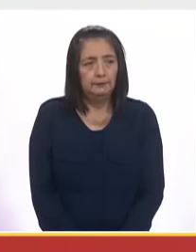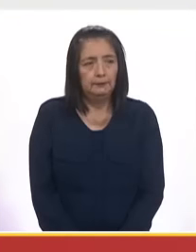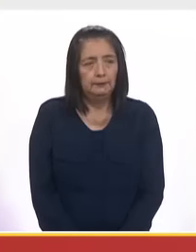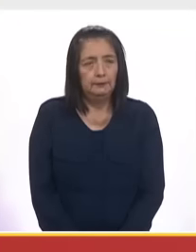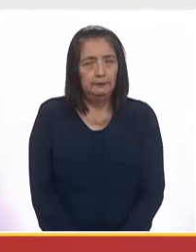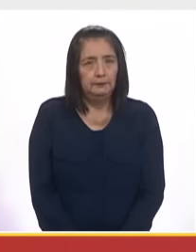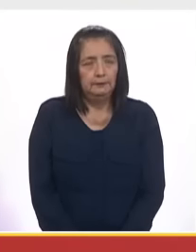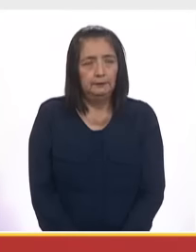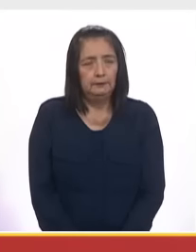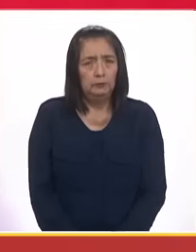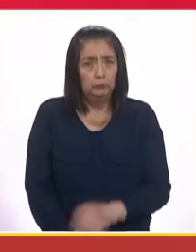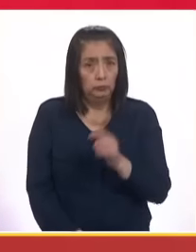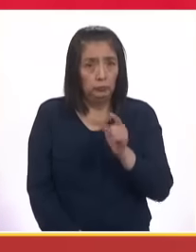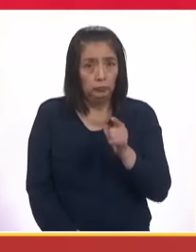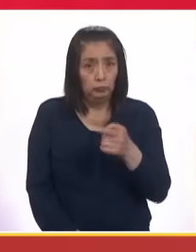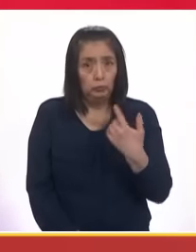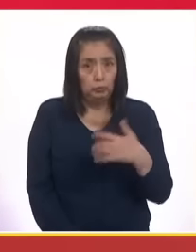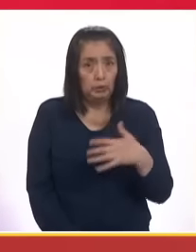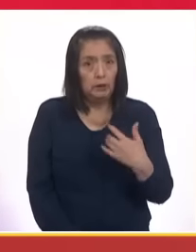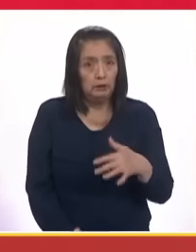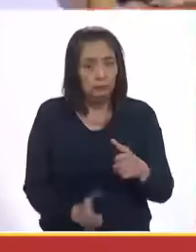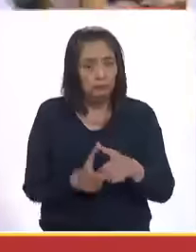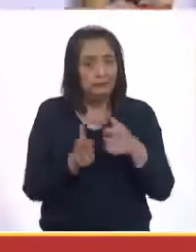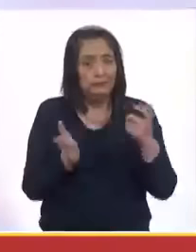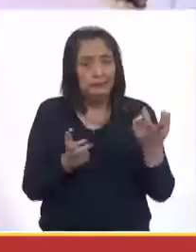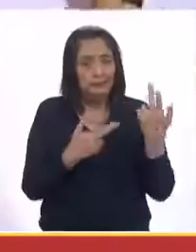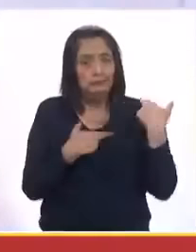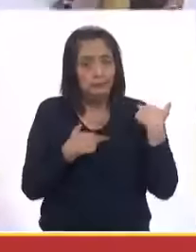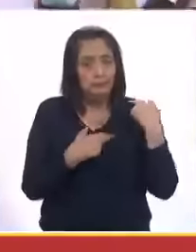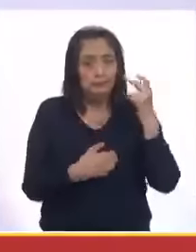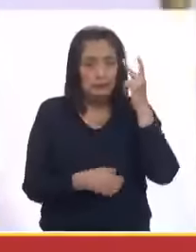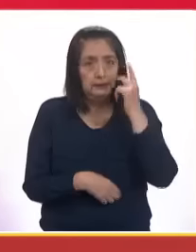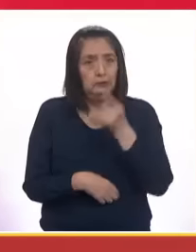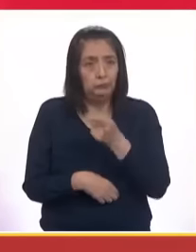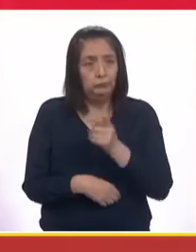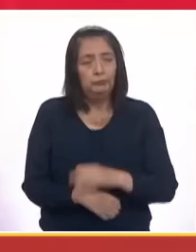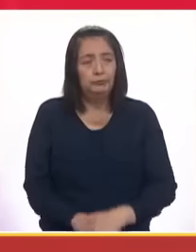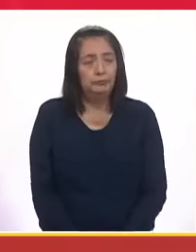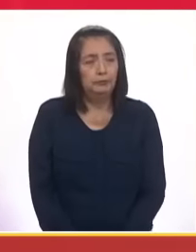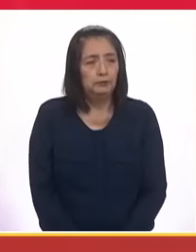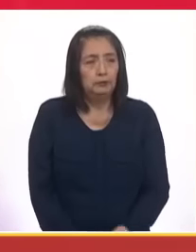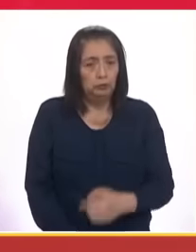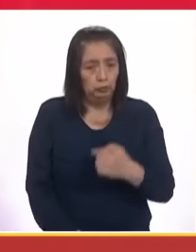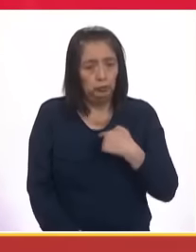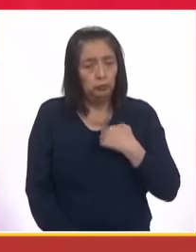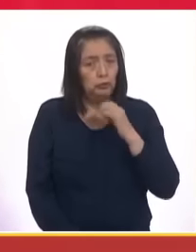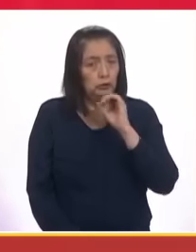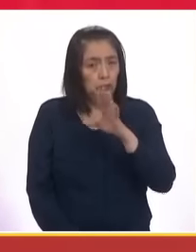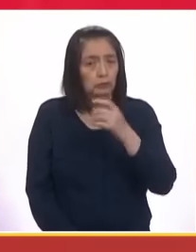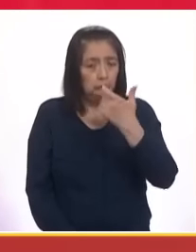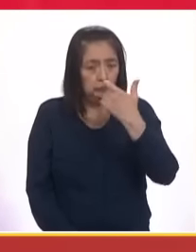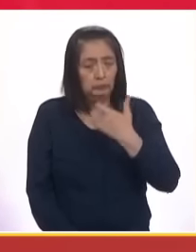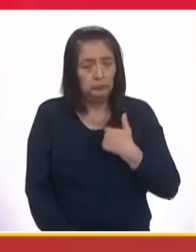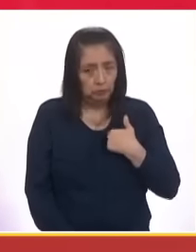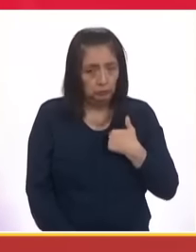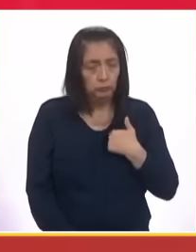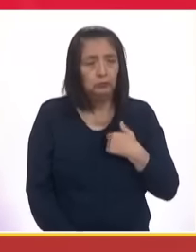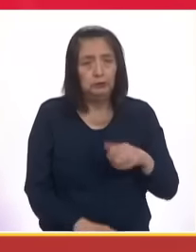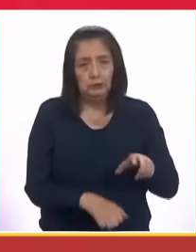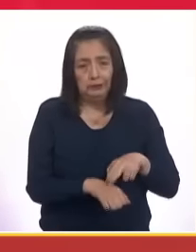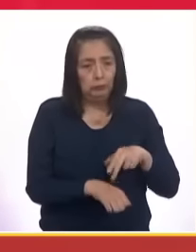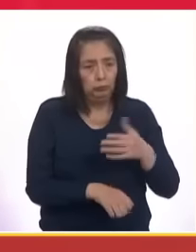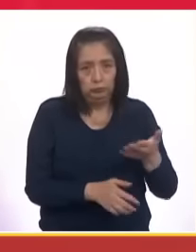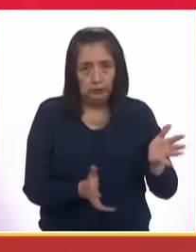Tienes una gran responsabilidad, Keiko. te lo digo como ciudadano de a pie,